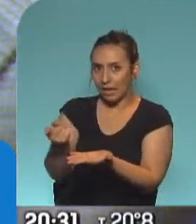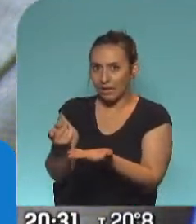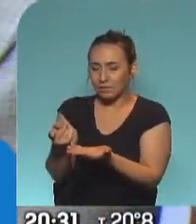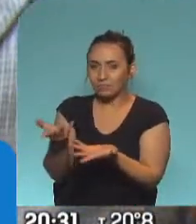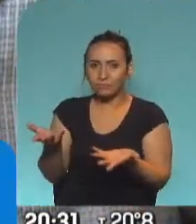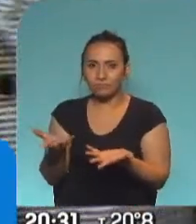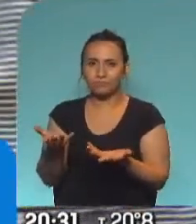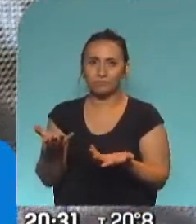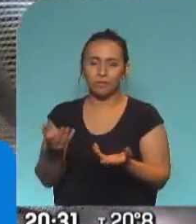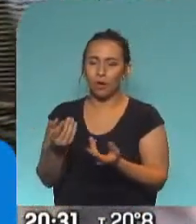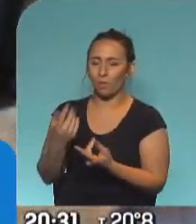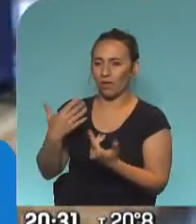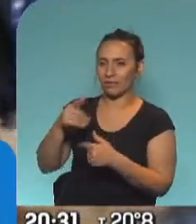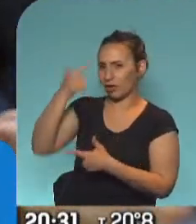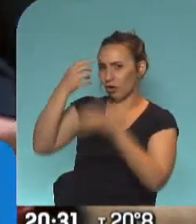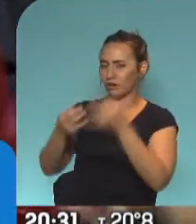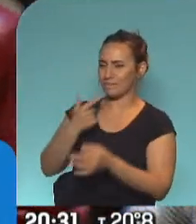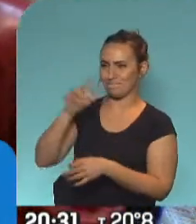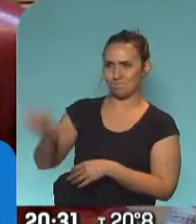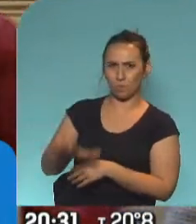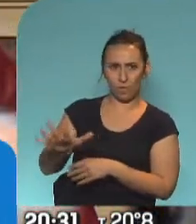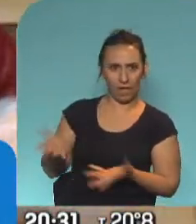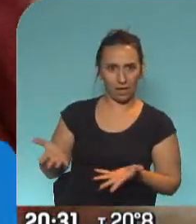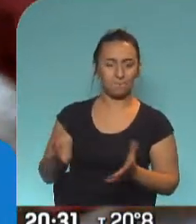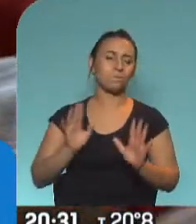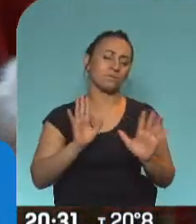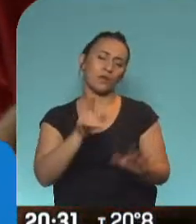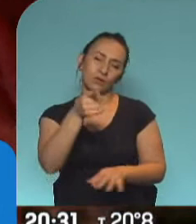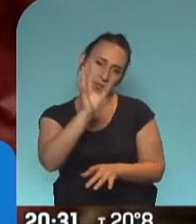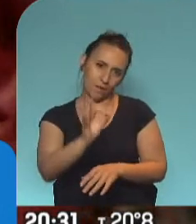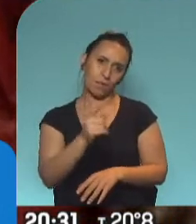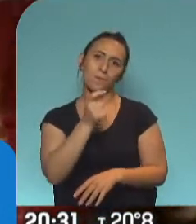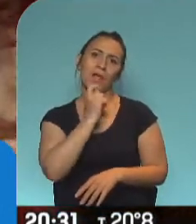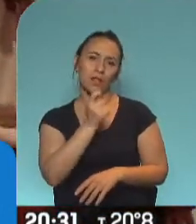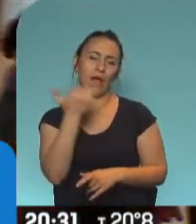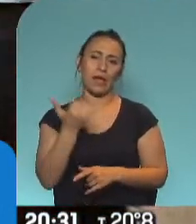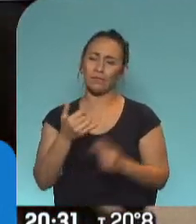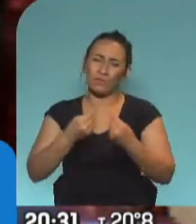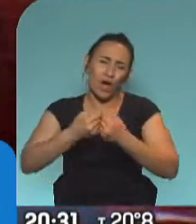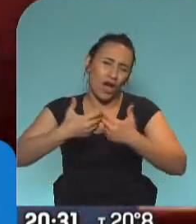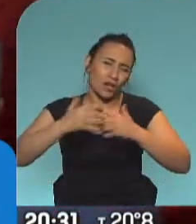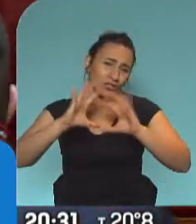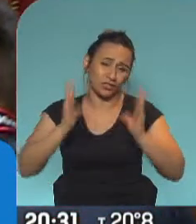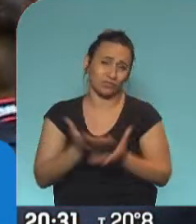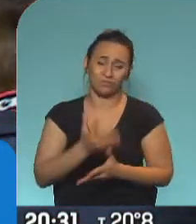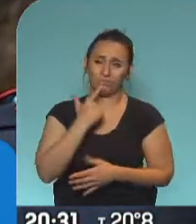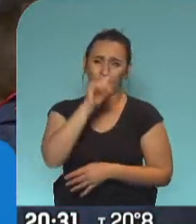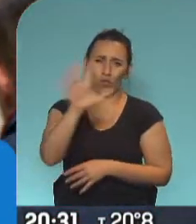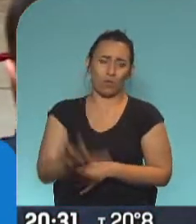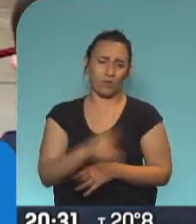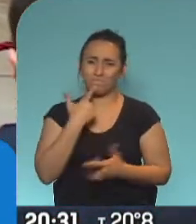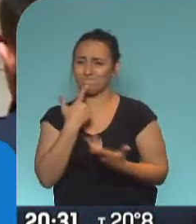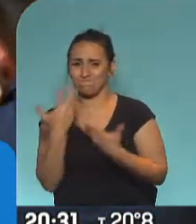es periodista y todos vemos los medios, de que hay mucha incertidumbre, dado que esta cuestión que se